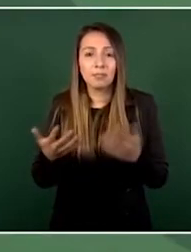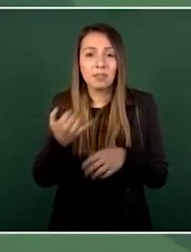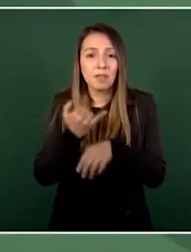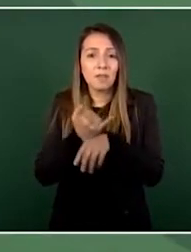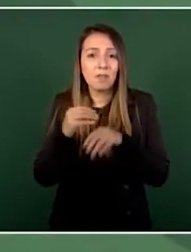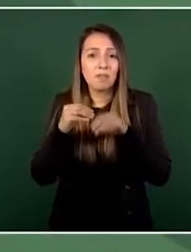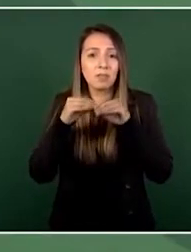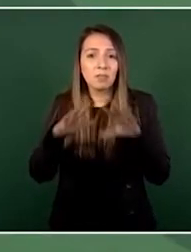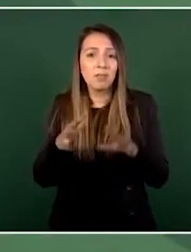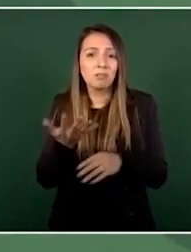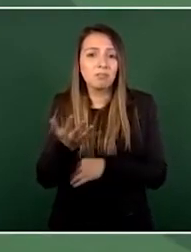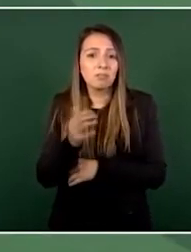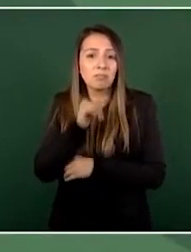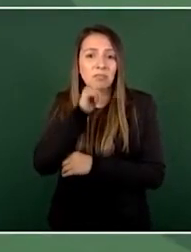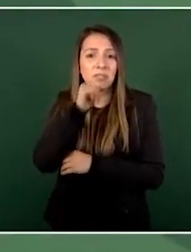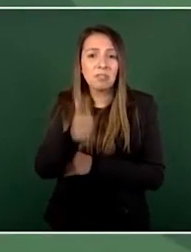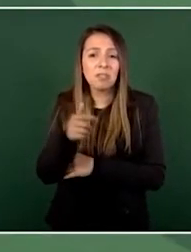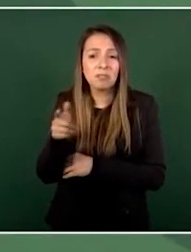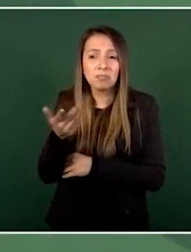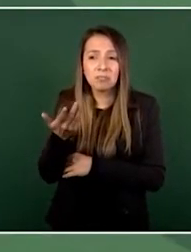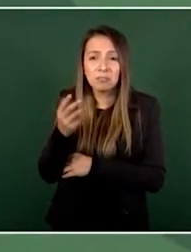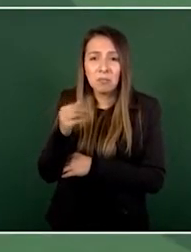información, no quieren.